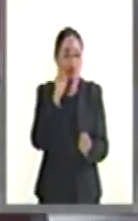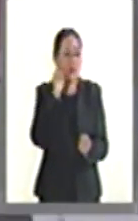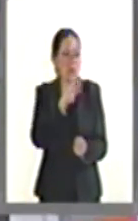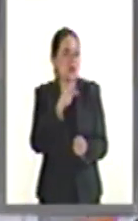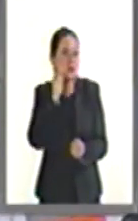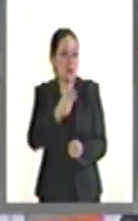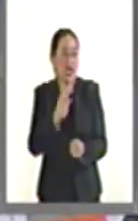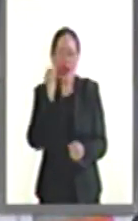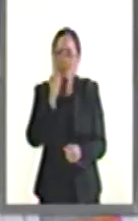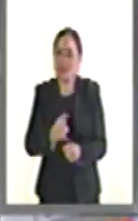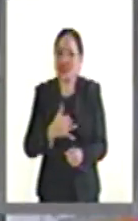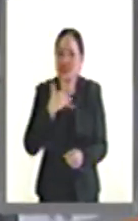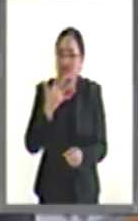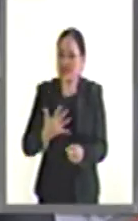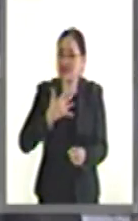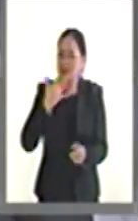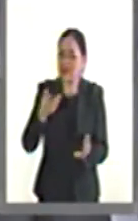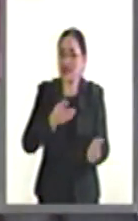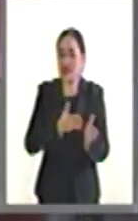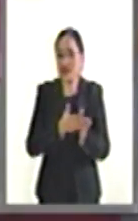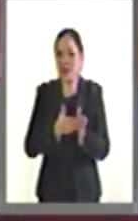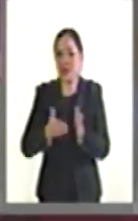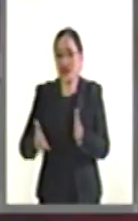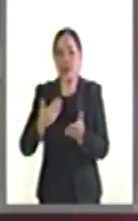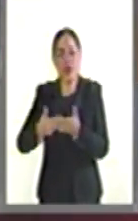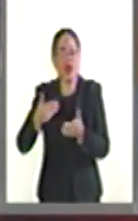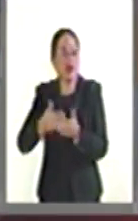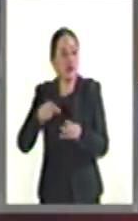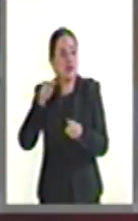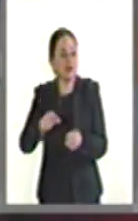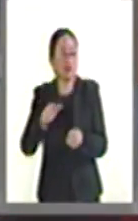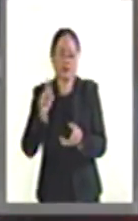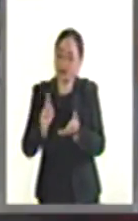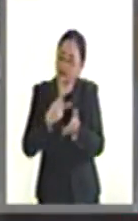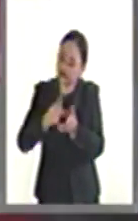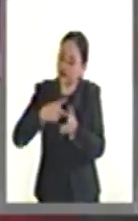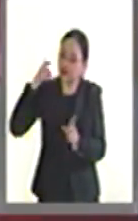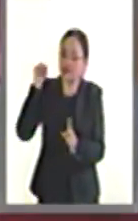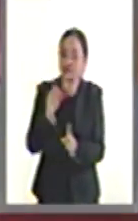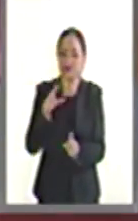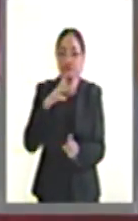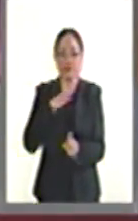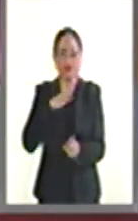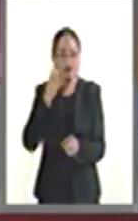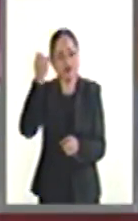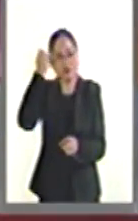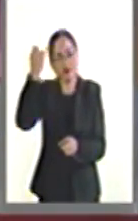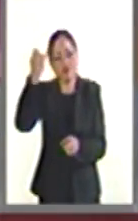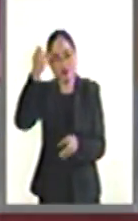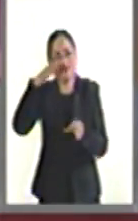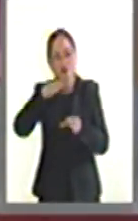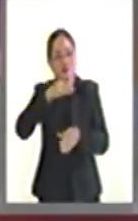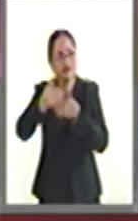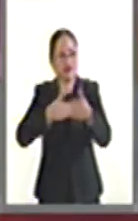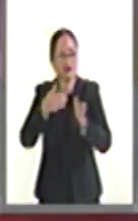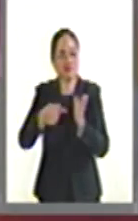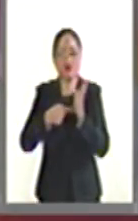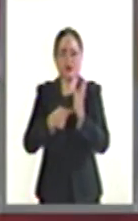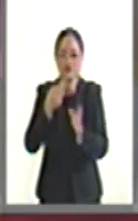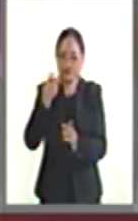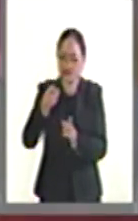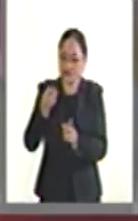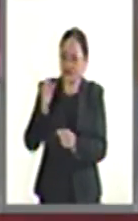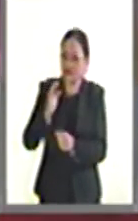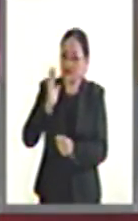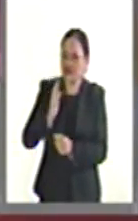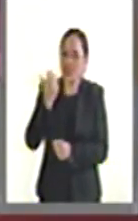desde su arranque, una premisa que al día de hoy recobra fuerza y argumentos conforme avanza esta